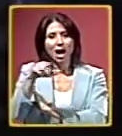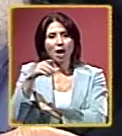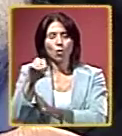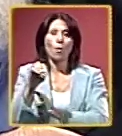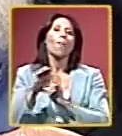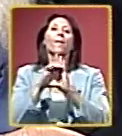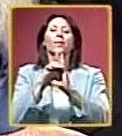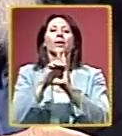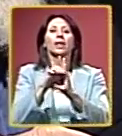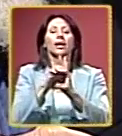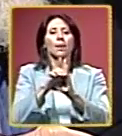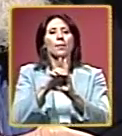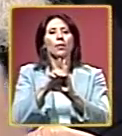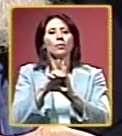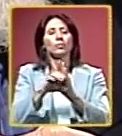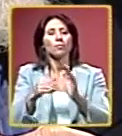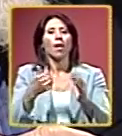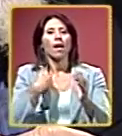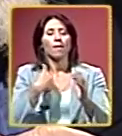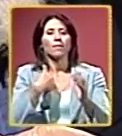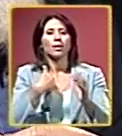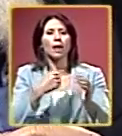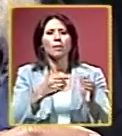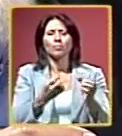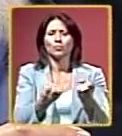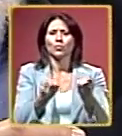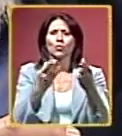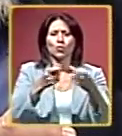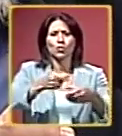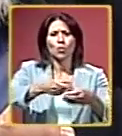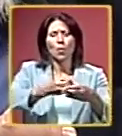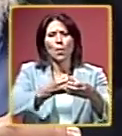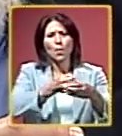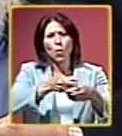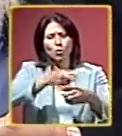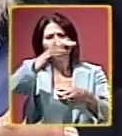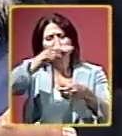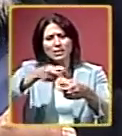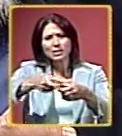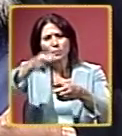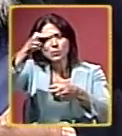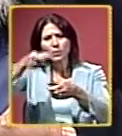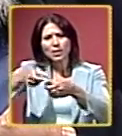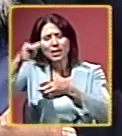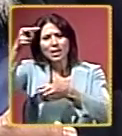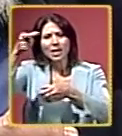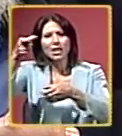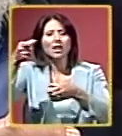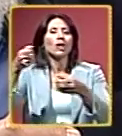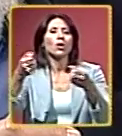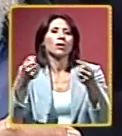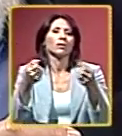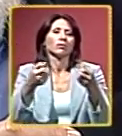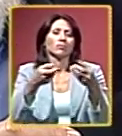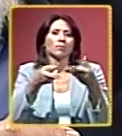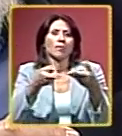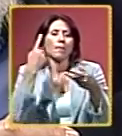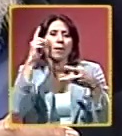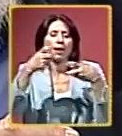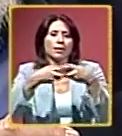postes, juegos de líneas de postes unos a la par de los otros, con un gran desperdicio de